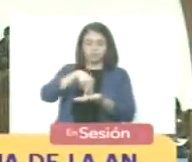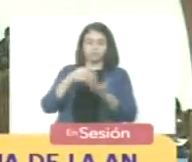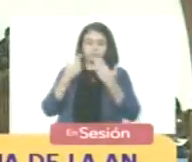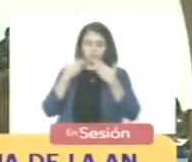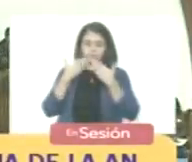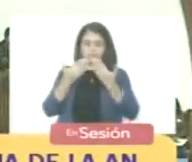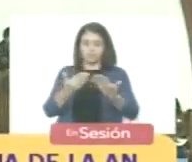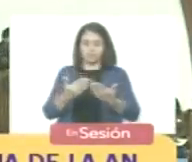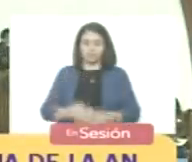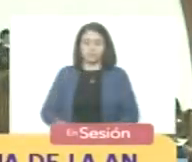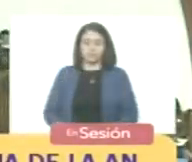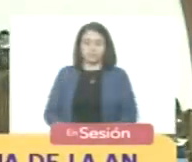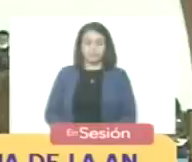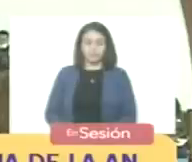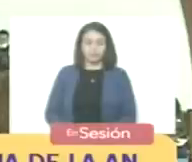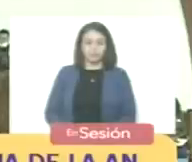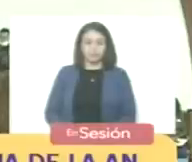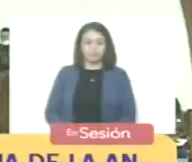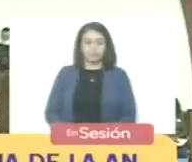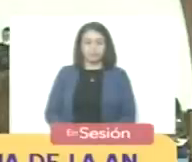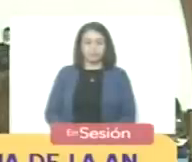concede.